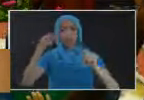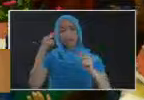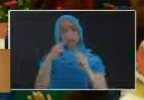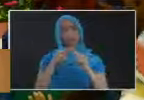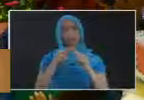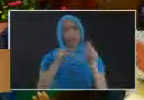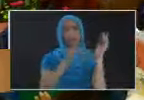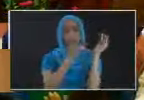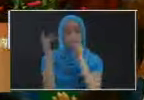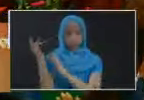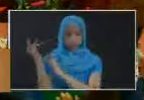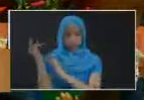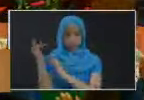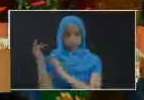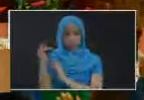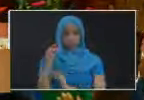nombre de Jesús.